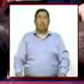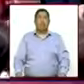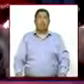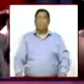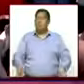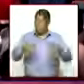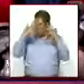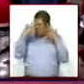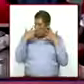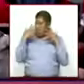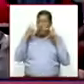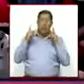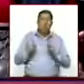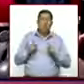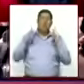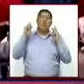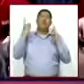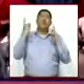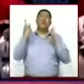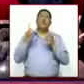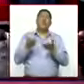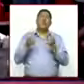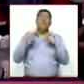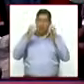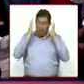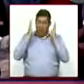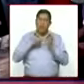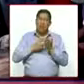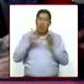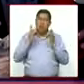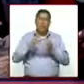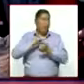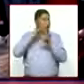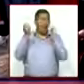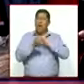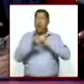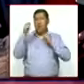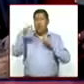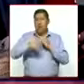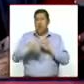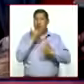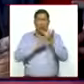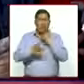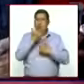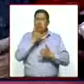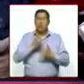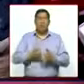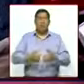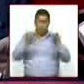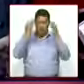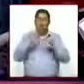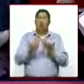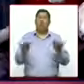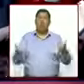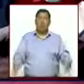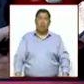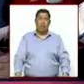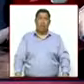Lamento que esta gente solamente agreden a los verdaderos revolucionarios que hemos luchado en la defensa de la democracia.